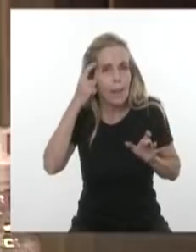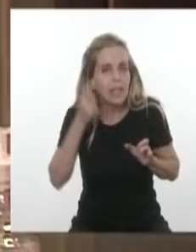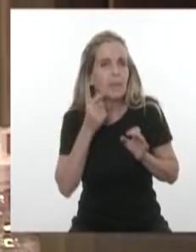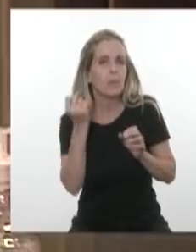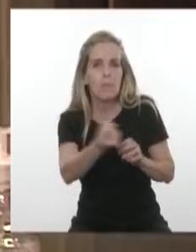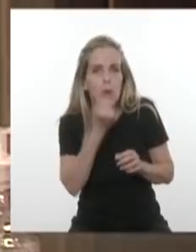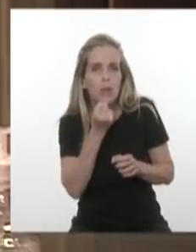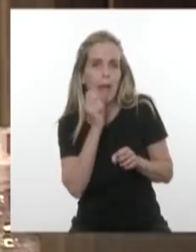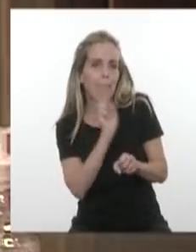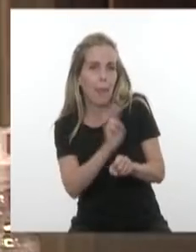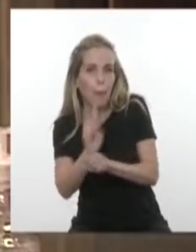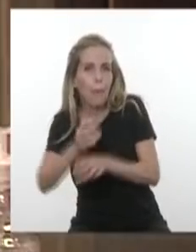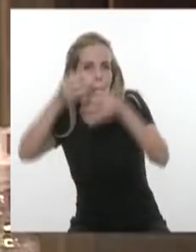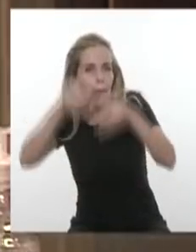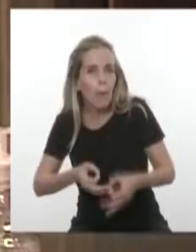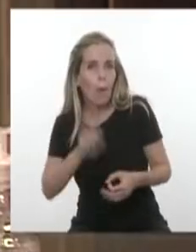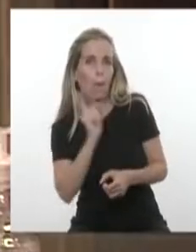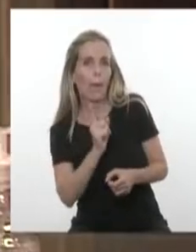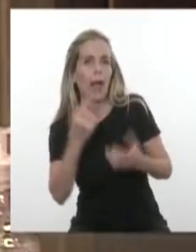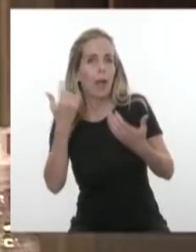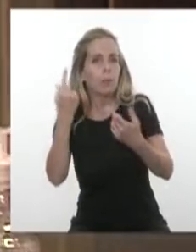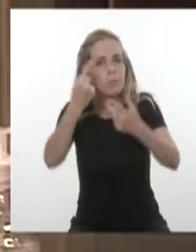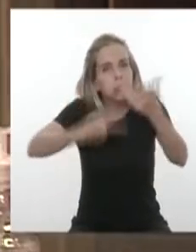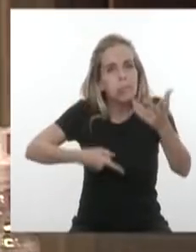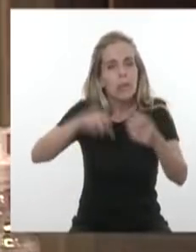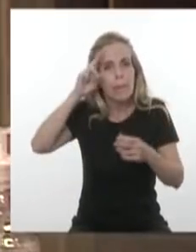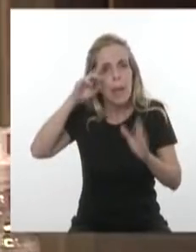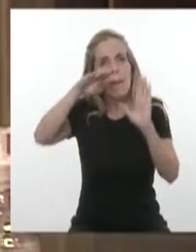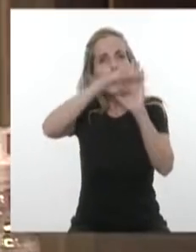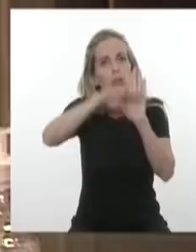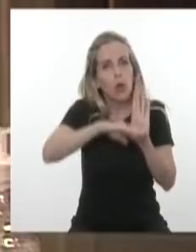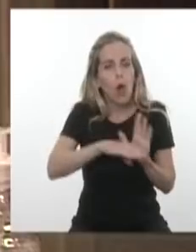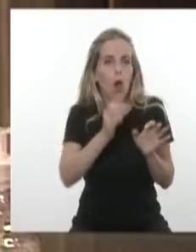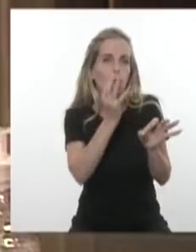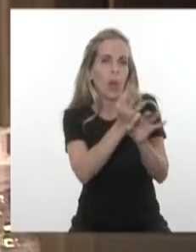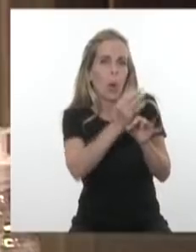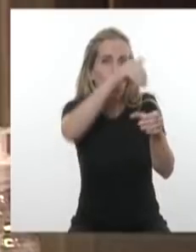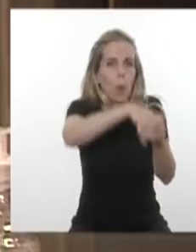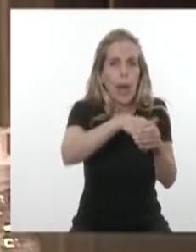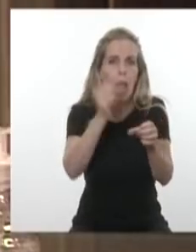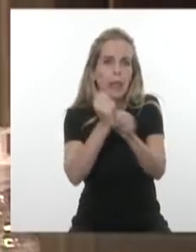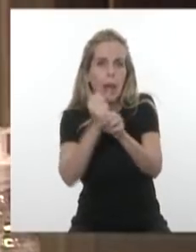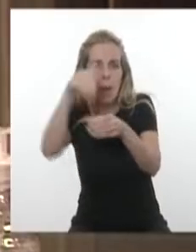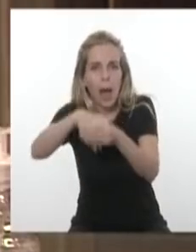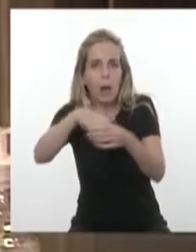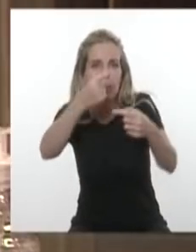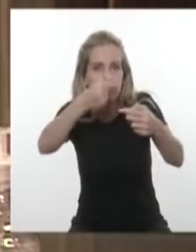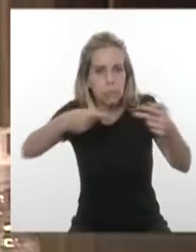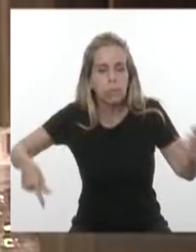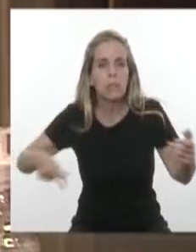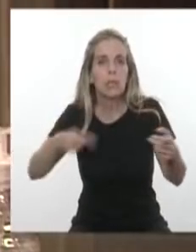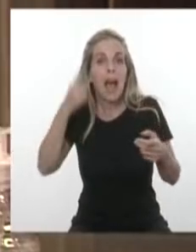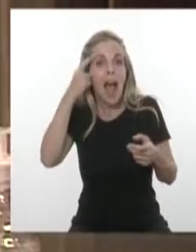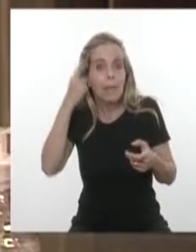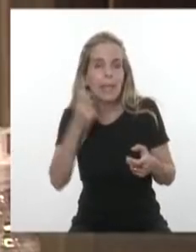aprendimos a cumplir los protocolos en todo tipo de establecimientos aprendimos a cuidarnos en